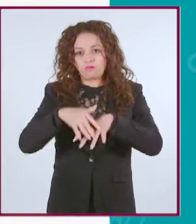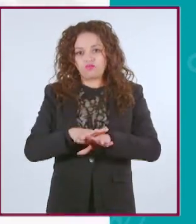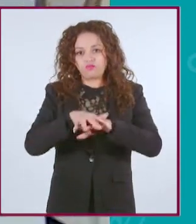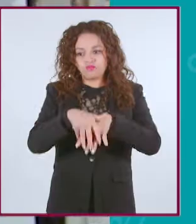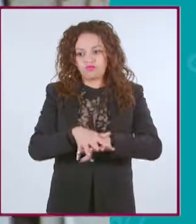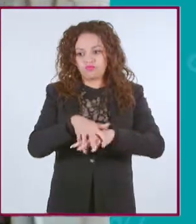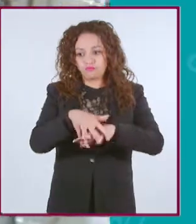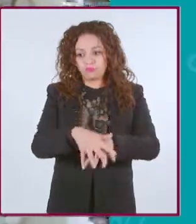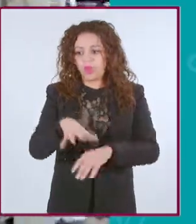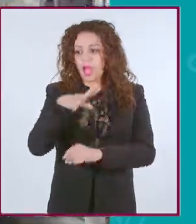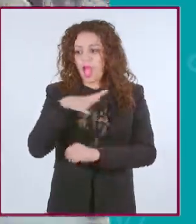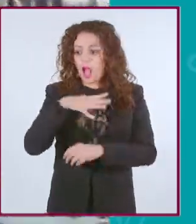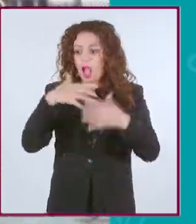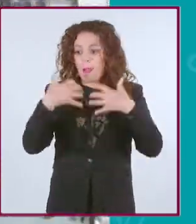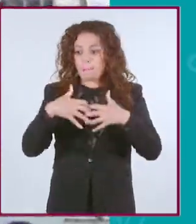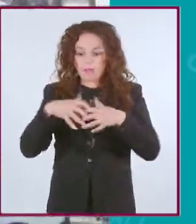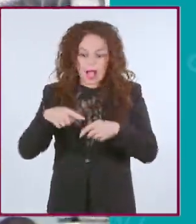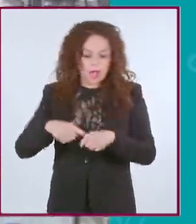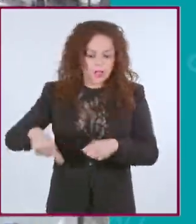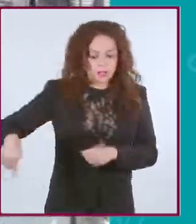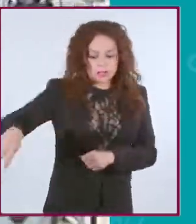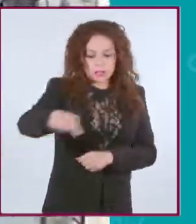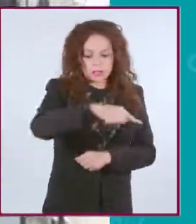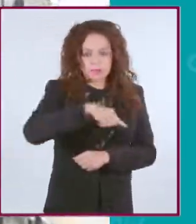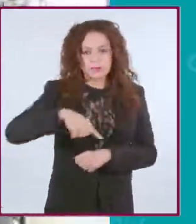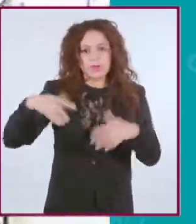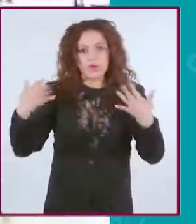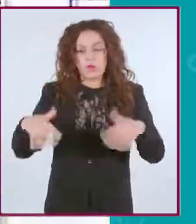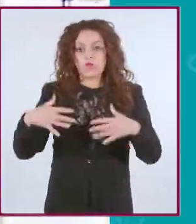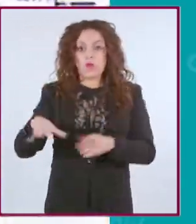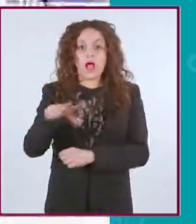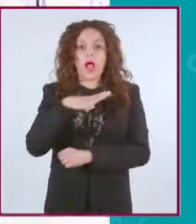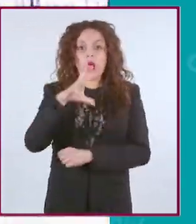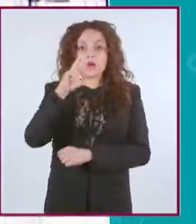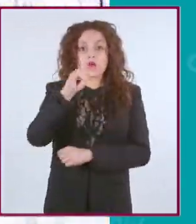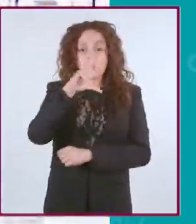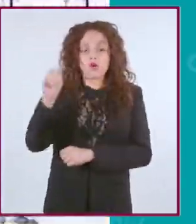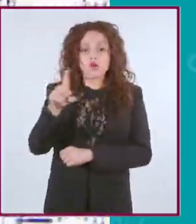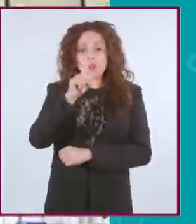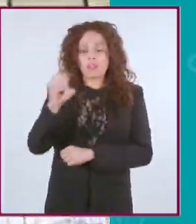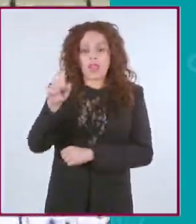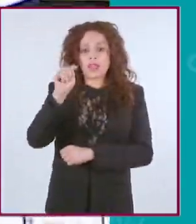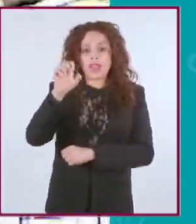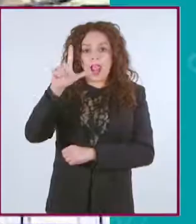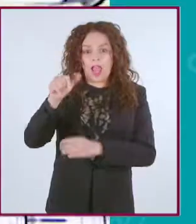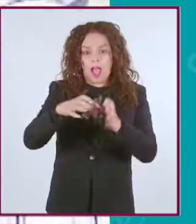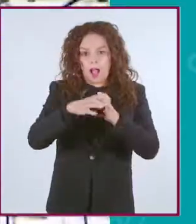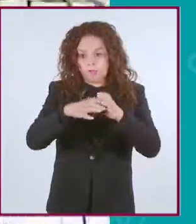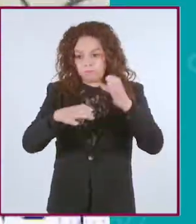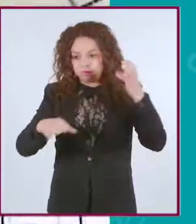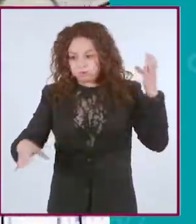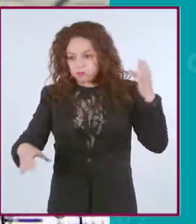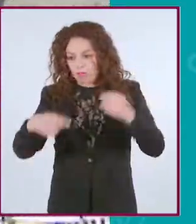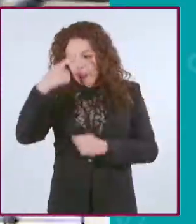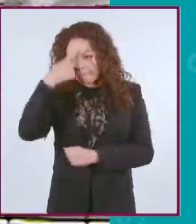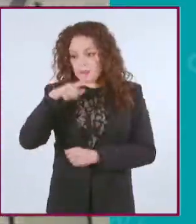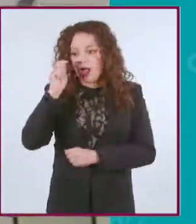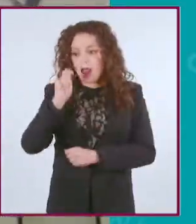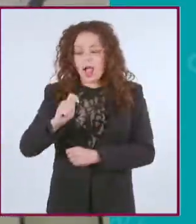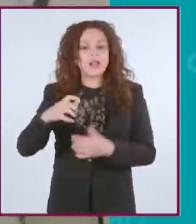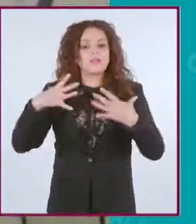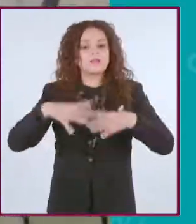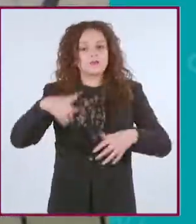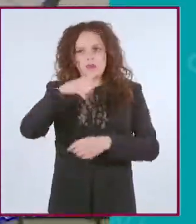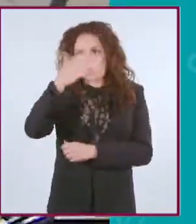máquinas circulares de gran diámetro que producen rollos de tela, como son para las prendas que conocemos